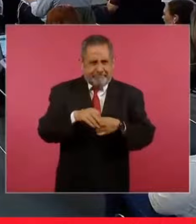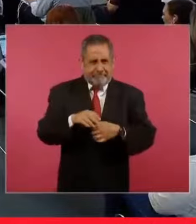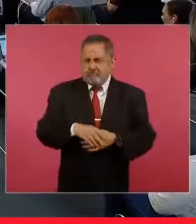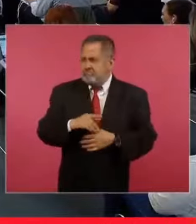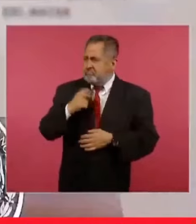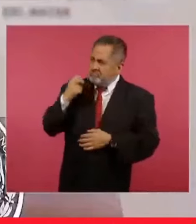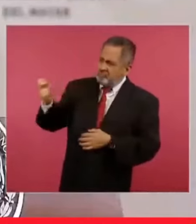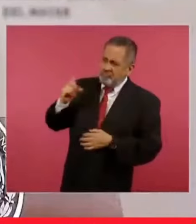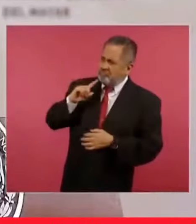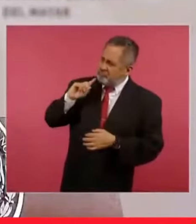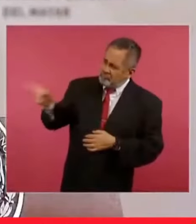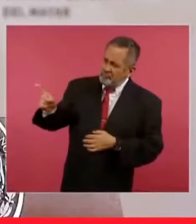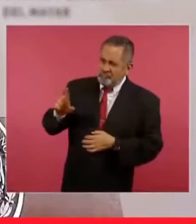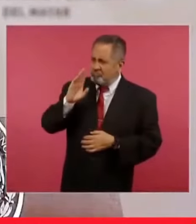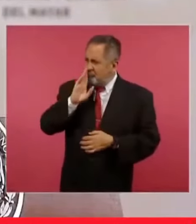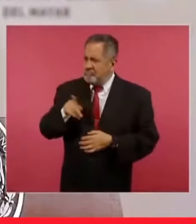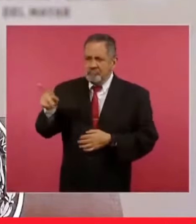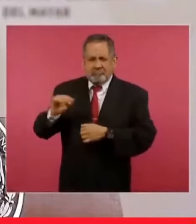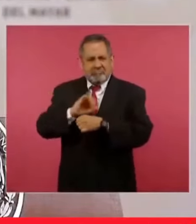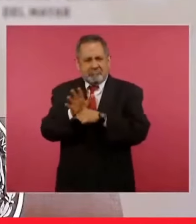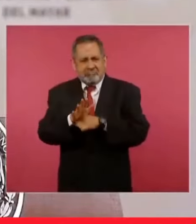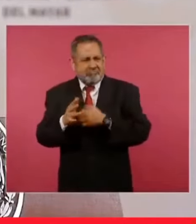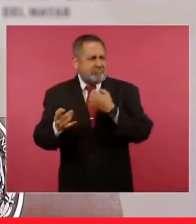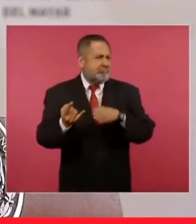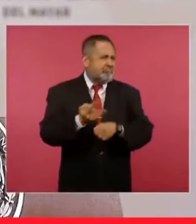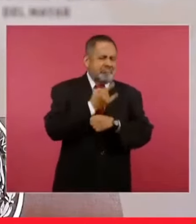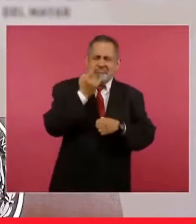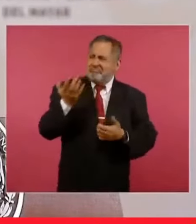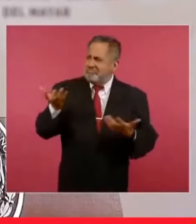acusándonos de que manejamos mal